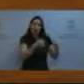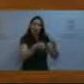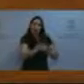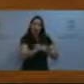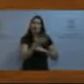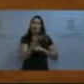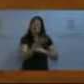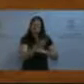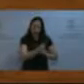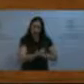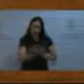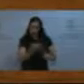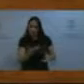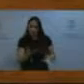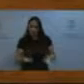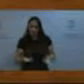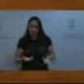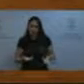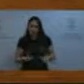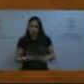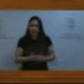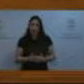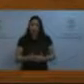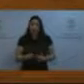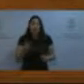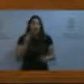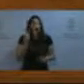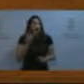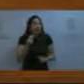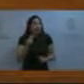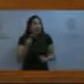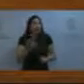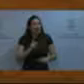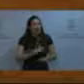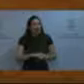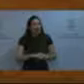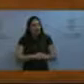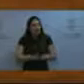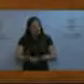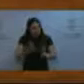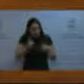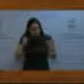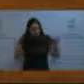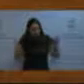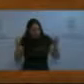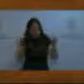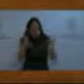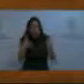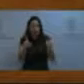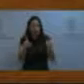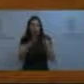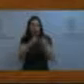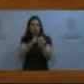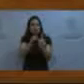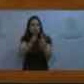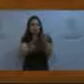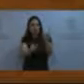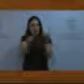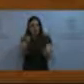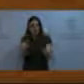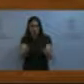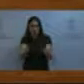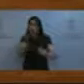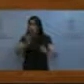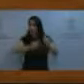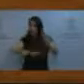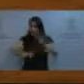sí. Y yo creo que debería de emplear más tiempo en las personas, en atender a todas estas